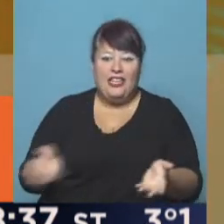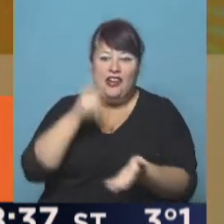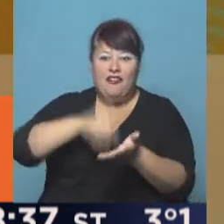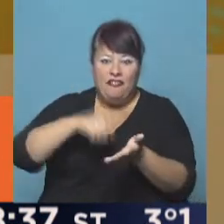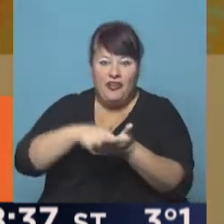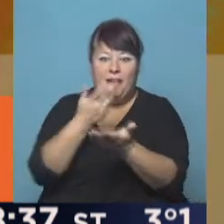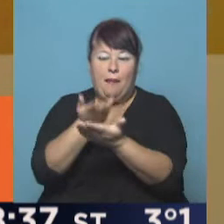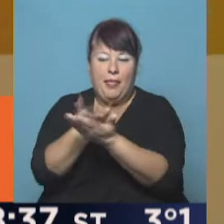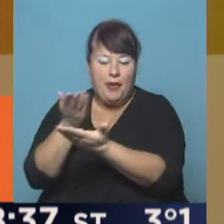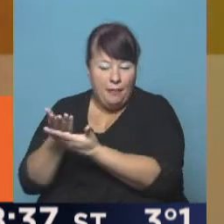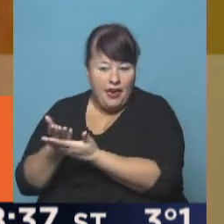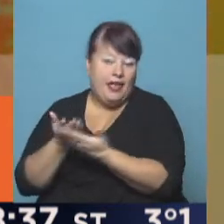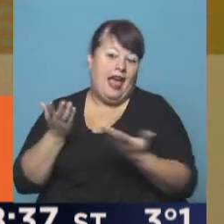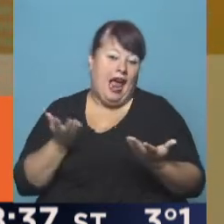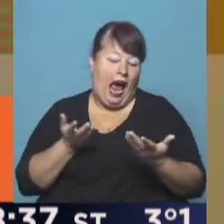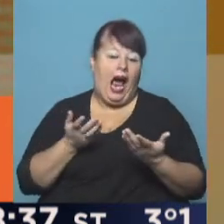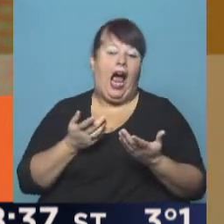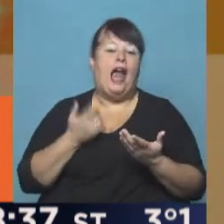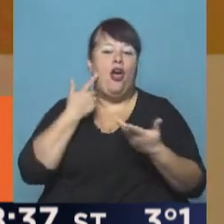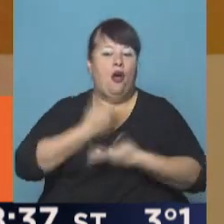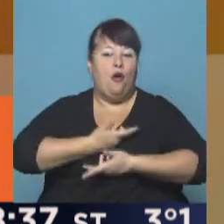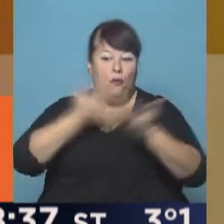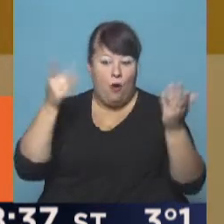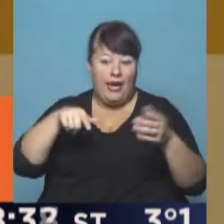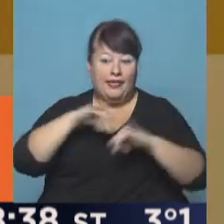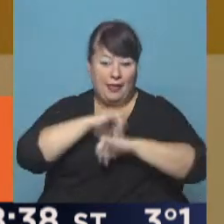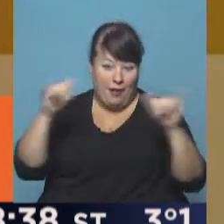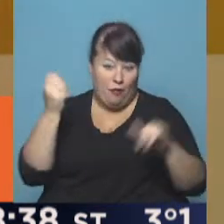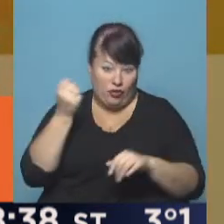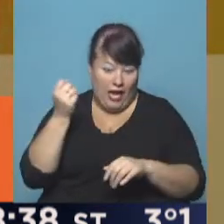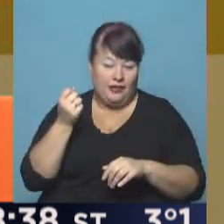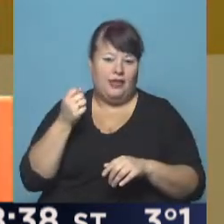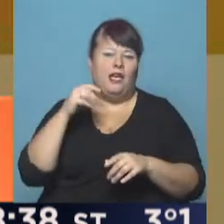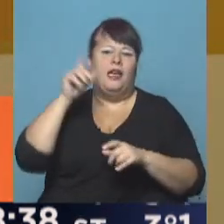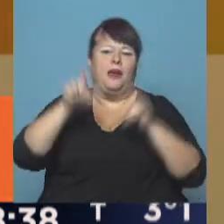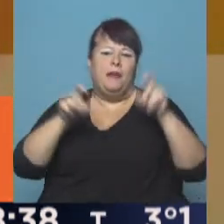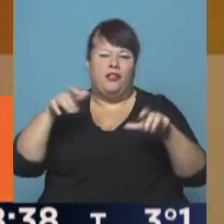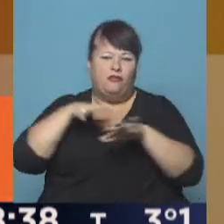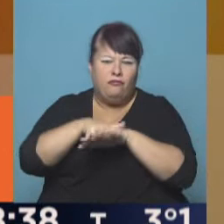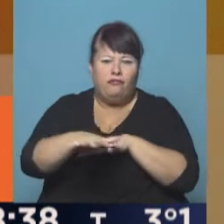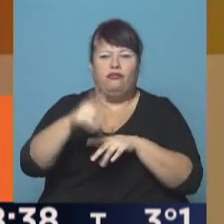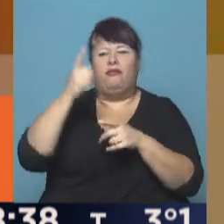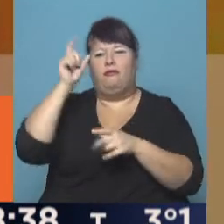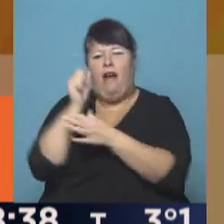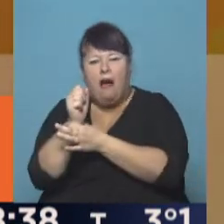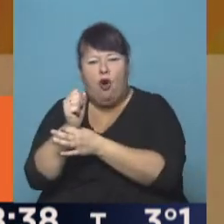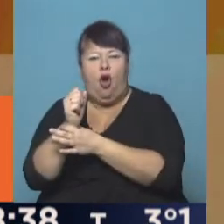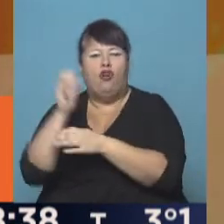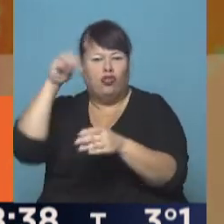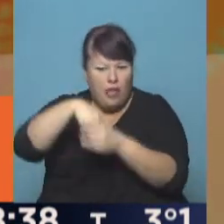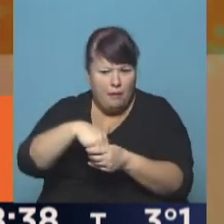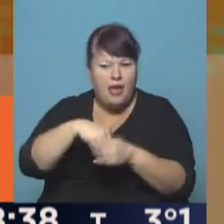firma de peticiones y obviamente la exponencial ida de este mensaje se han involucrado montón de influencias celebridades se han